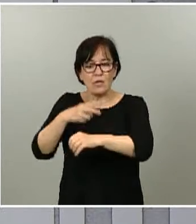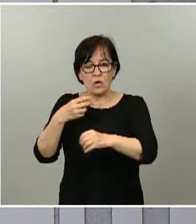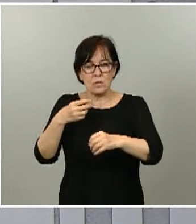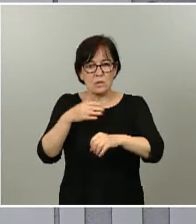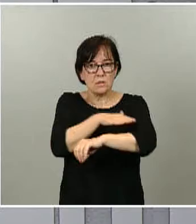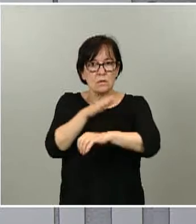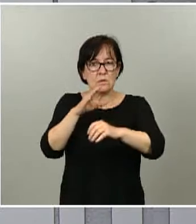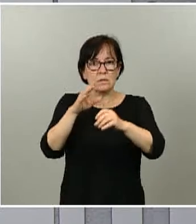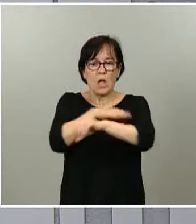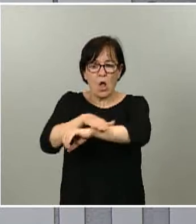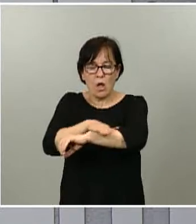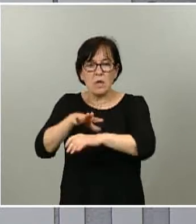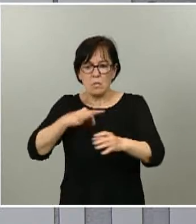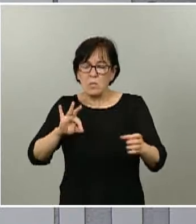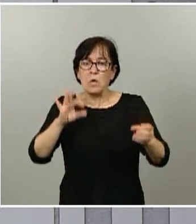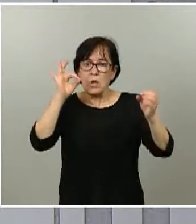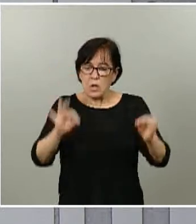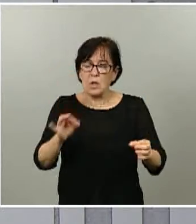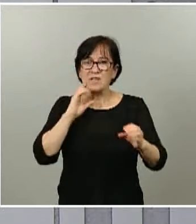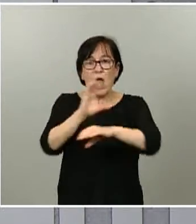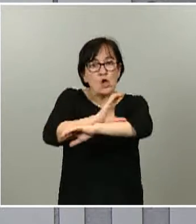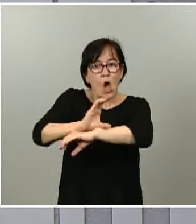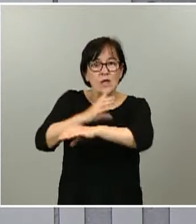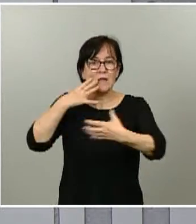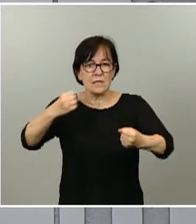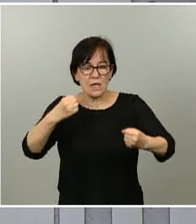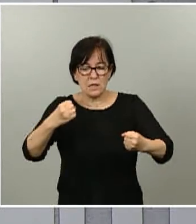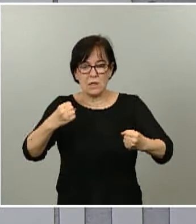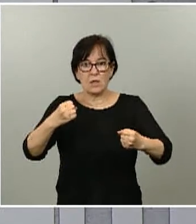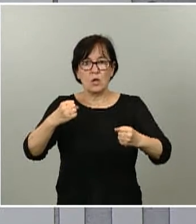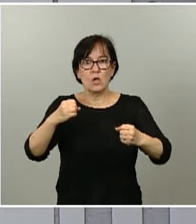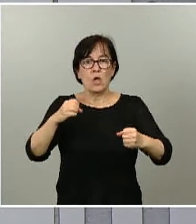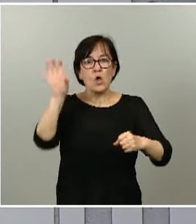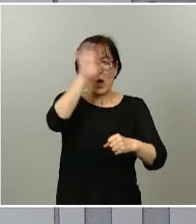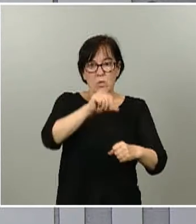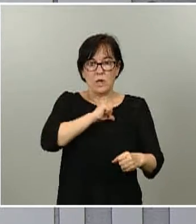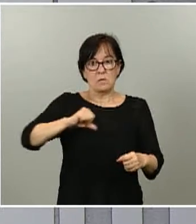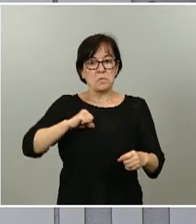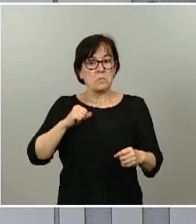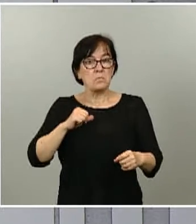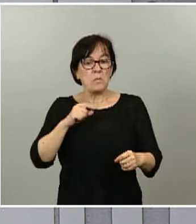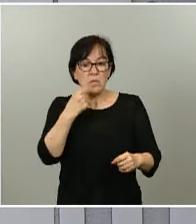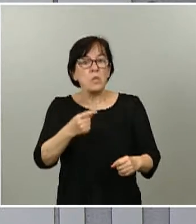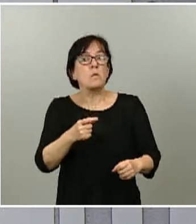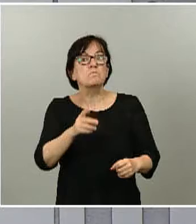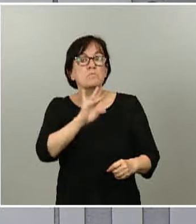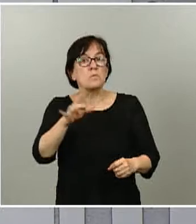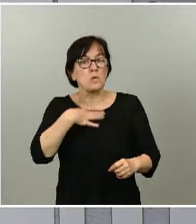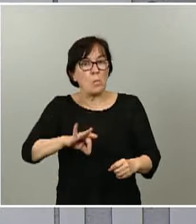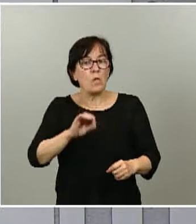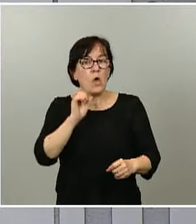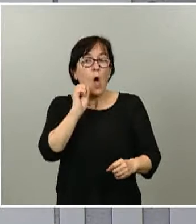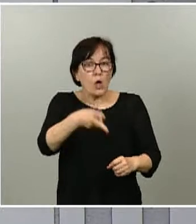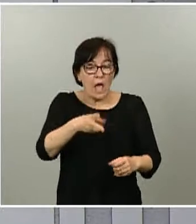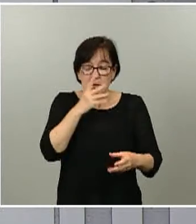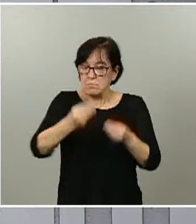puede ocurrir a través de las consejerías de Sanidad de las comunidades autónomas, que si dan el visto bueno a que la situación, digamos, de garantía